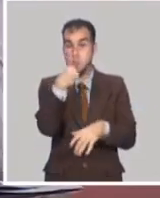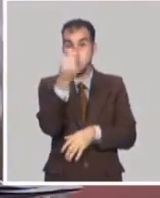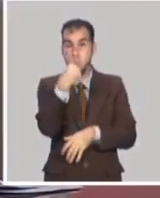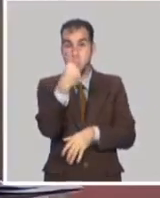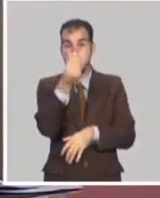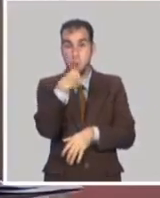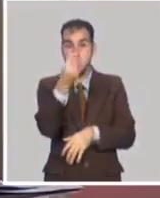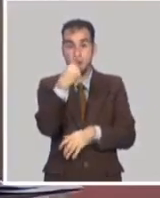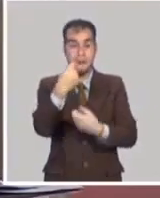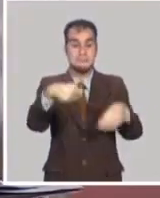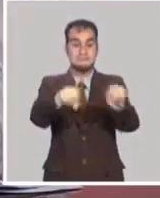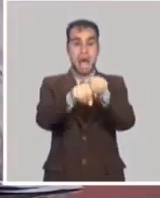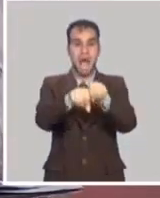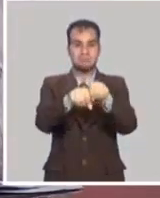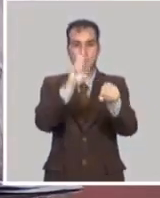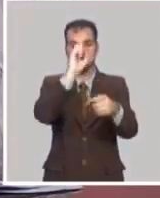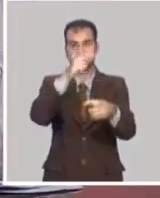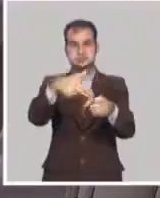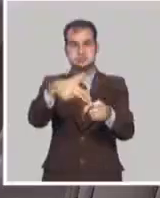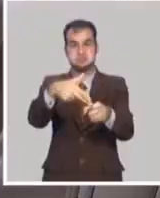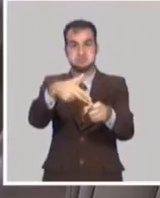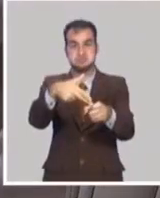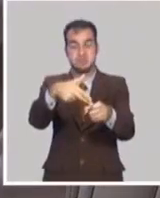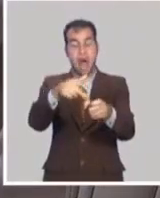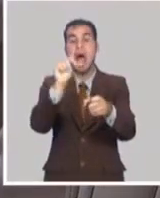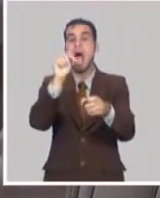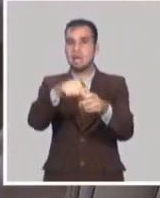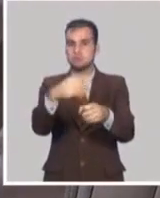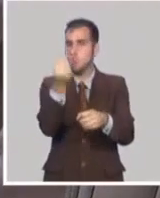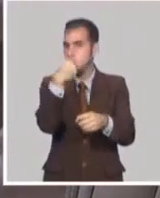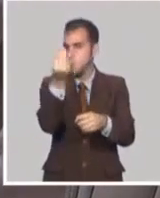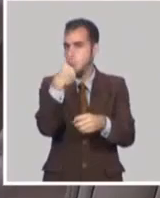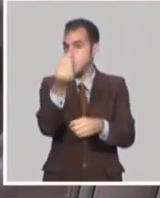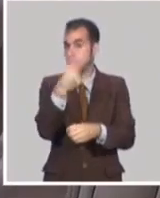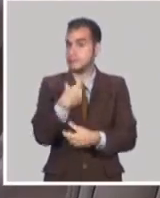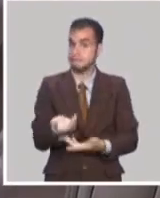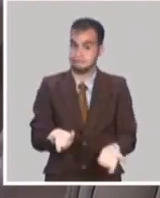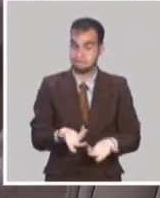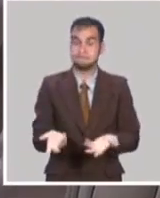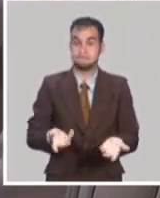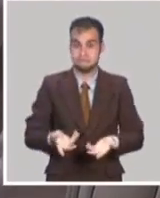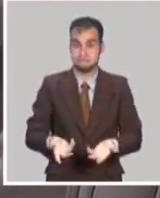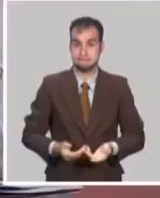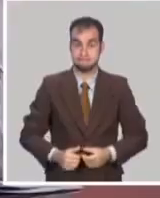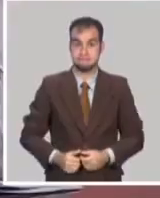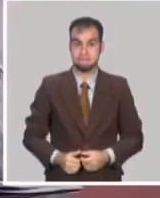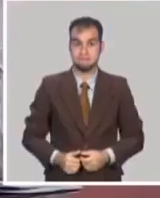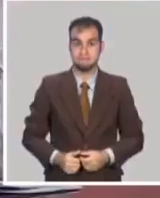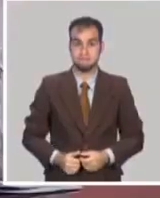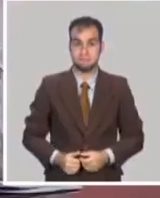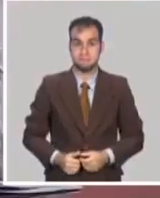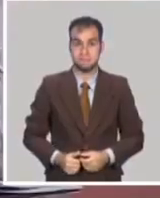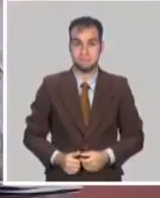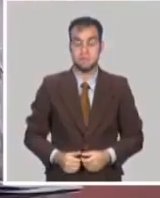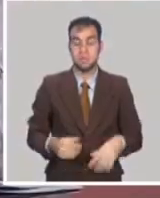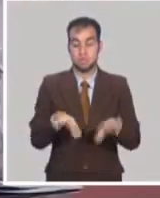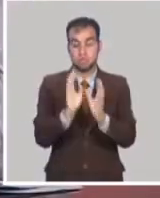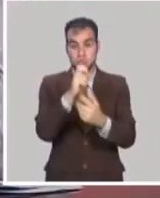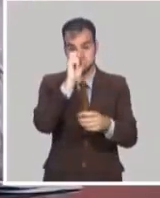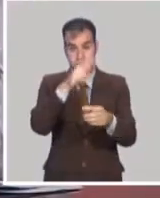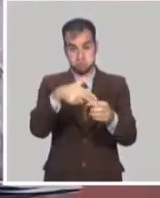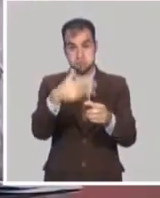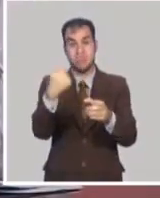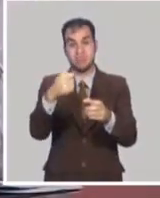distribuida el consumo de combustible la generación distribuida es mucho más como este combustible que distribuirlo por